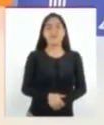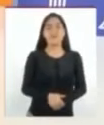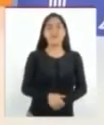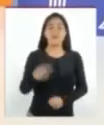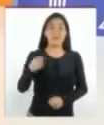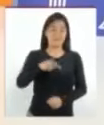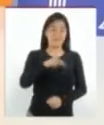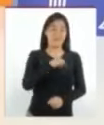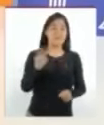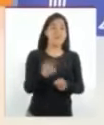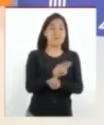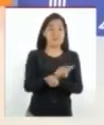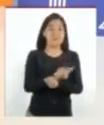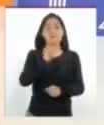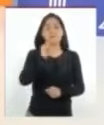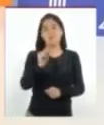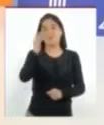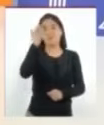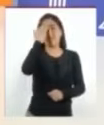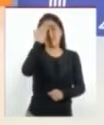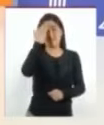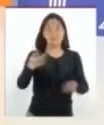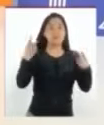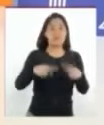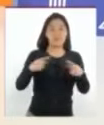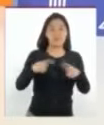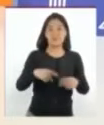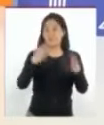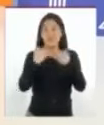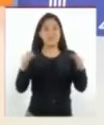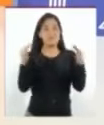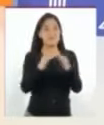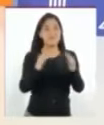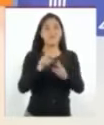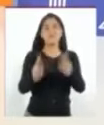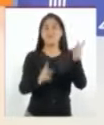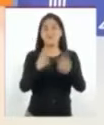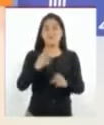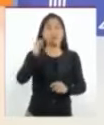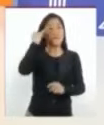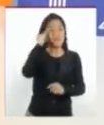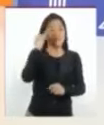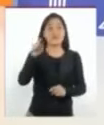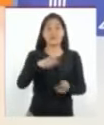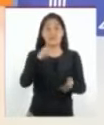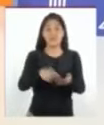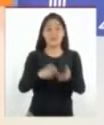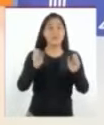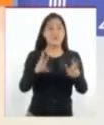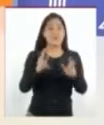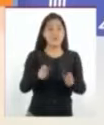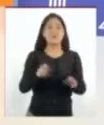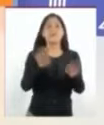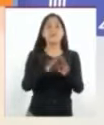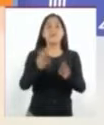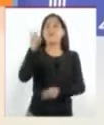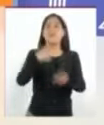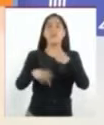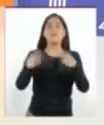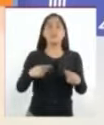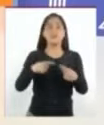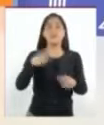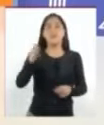Nuestro pasado poco conocido, gente sin casa ni milpa. Los indígenas de Chiapas descendemos de gente que vino de